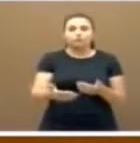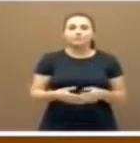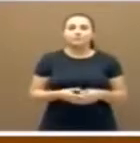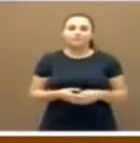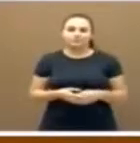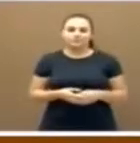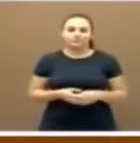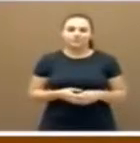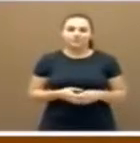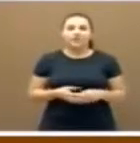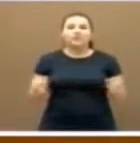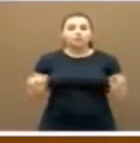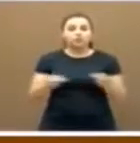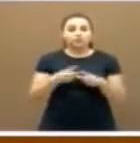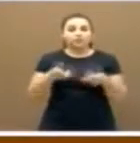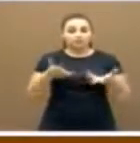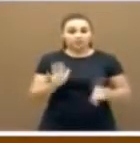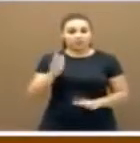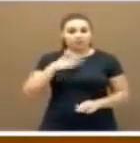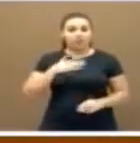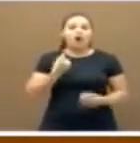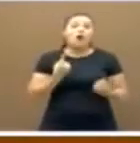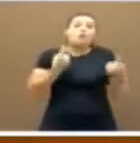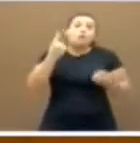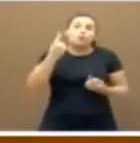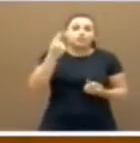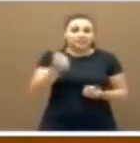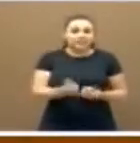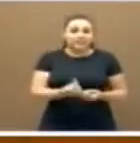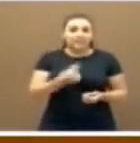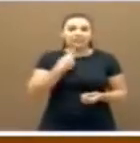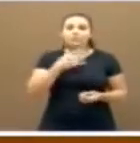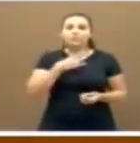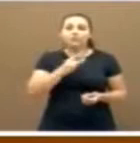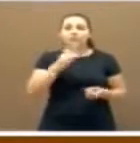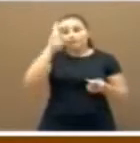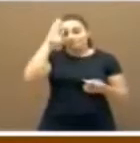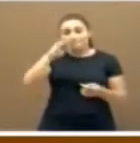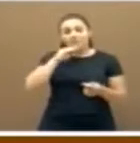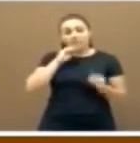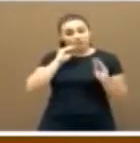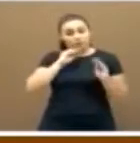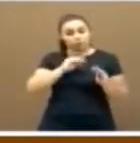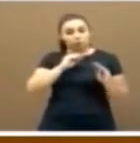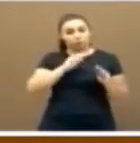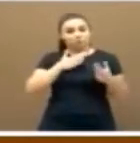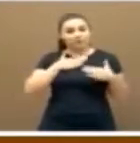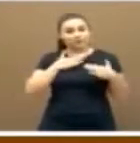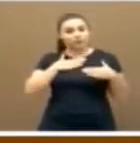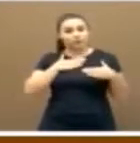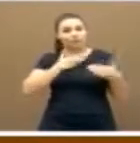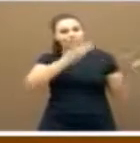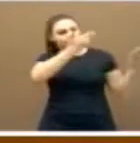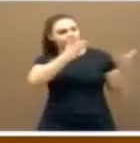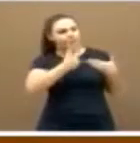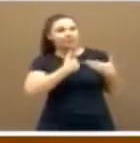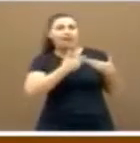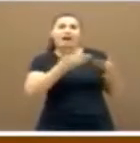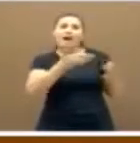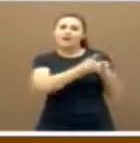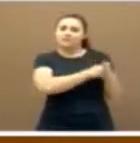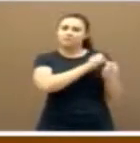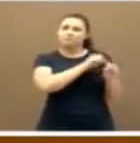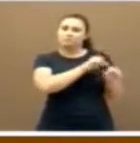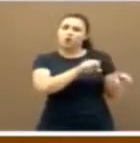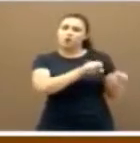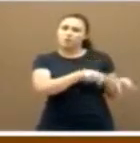la sociedad de nuestros hijos pueda algún día decir que de sus padres recibieron algo mejor de lo que sus padres habían recibido